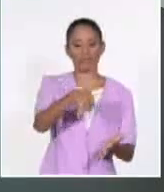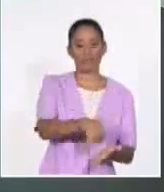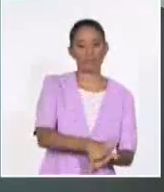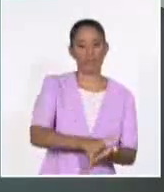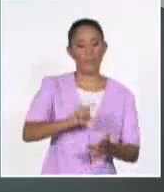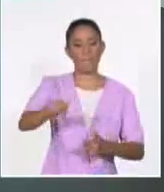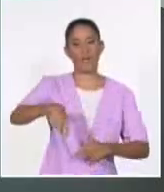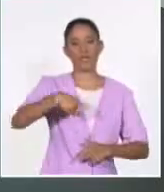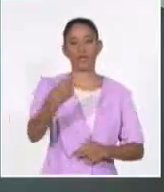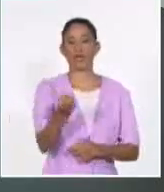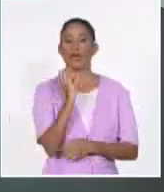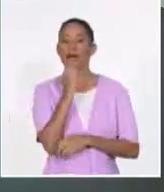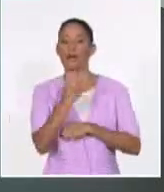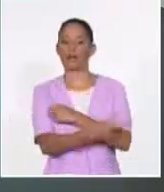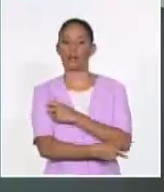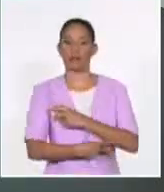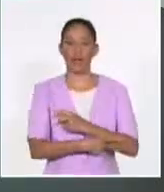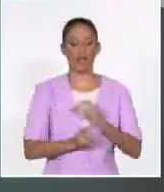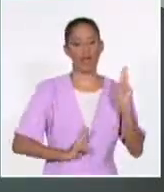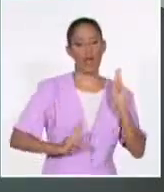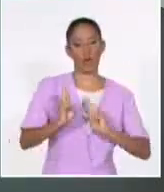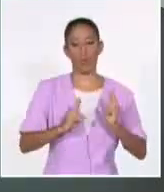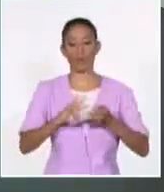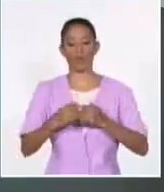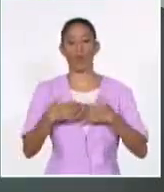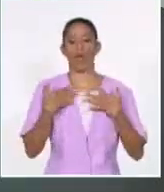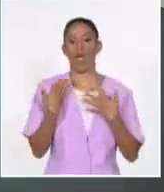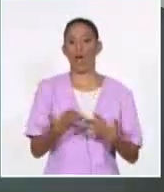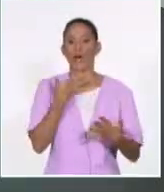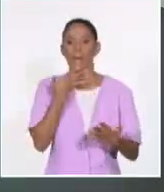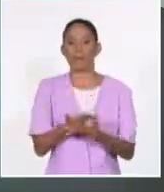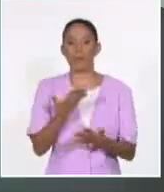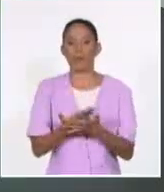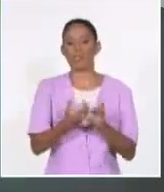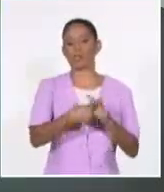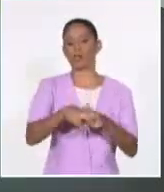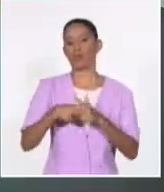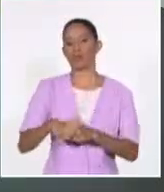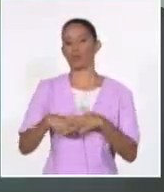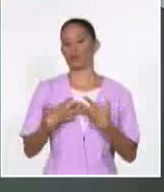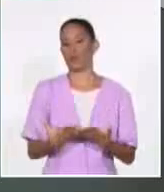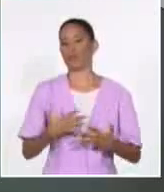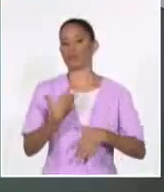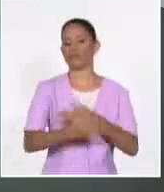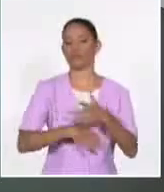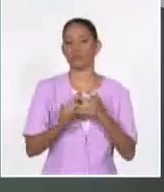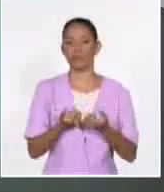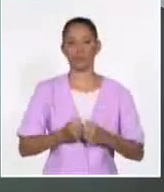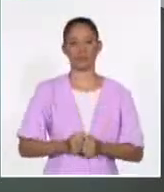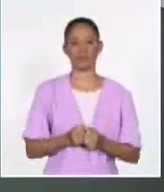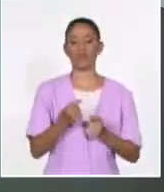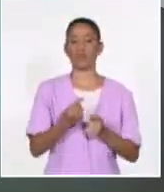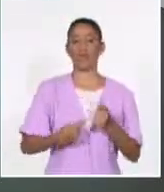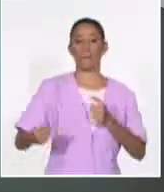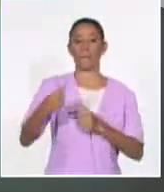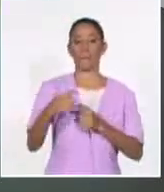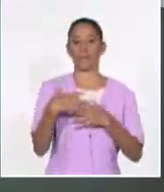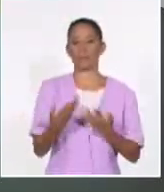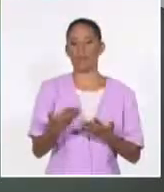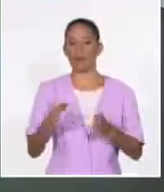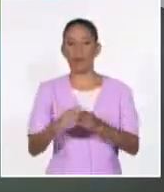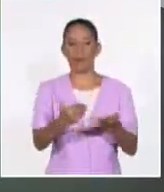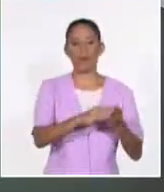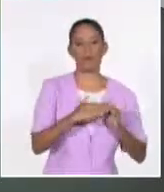de brutales únicamente los ataques de Hamas. Y precisamente una de las grandes razones de que este conflicto en Oriente Medio lleve